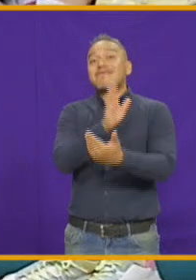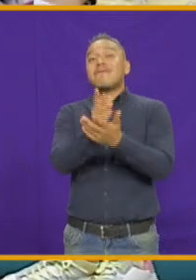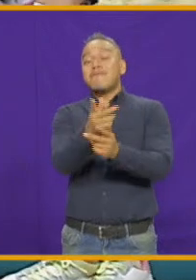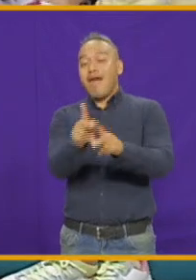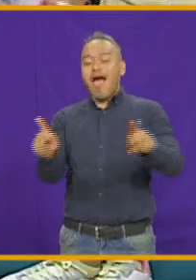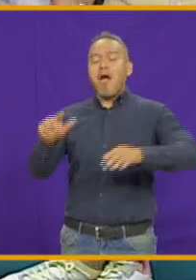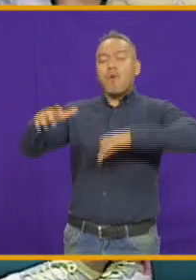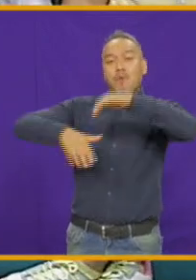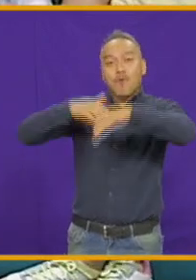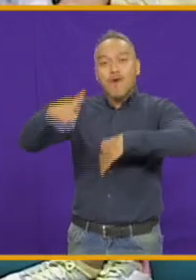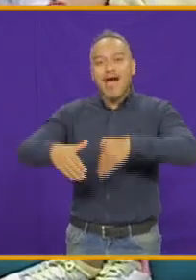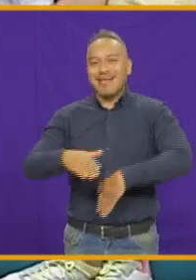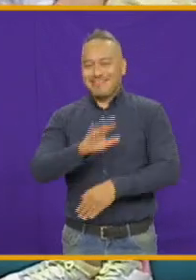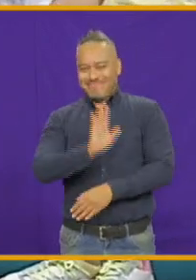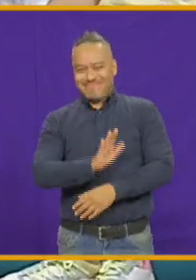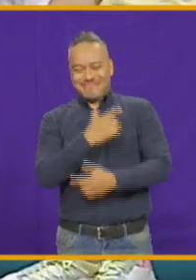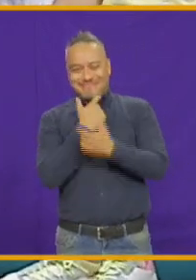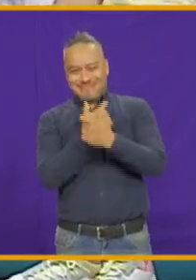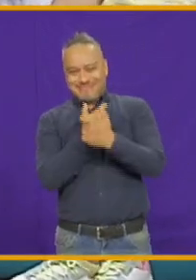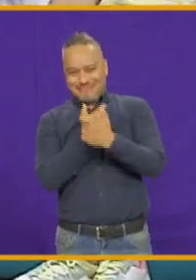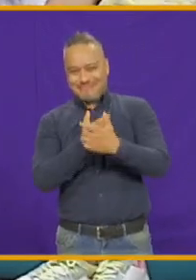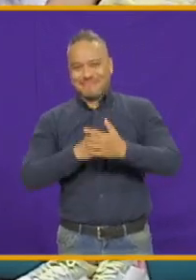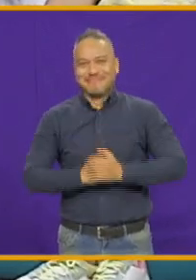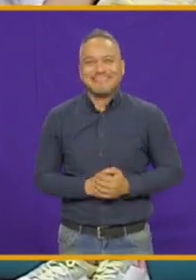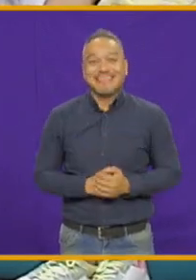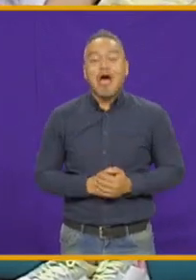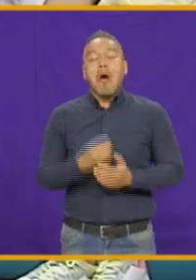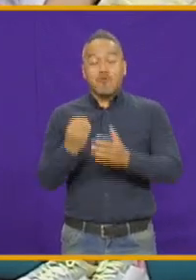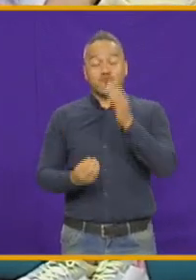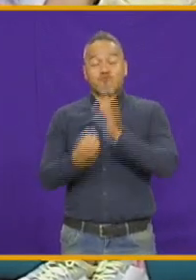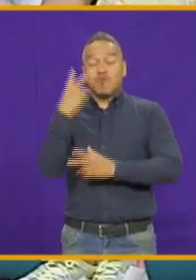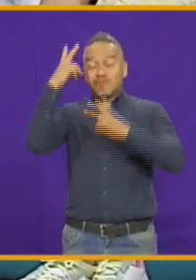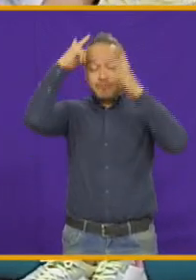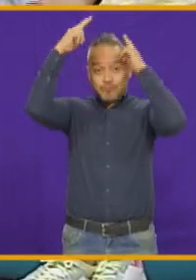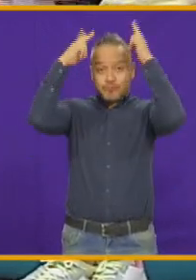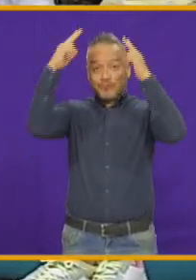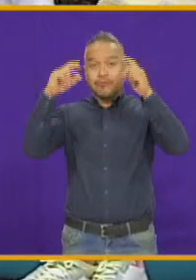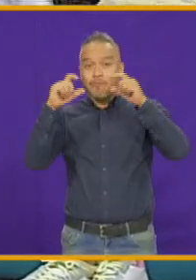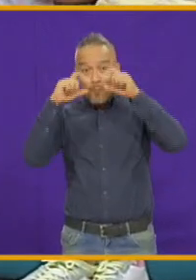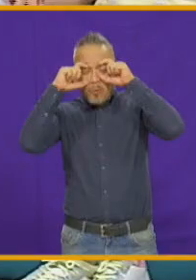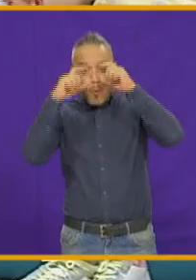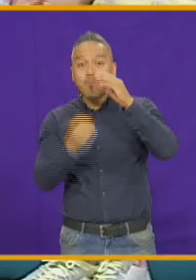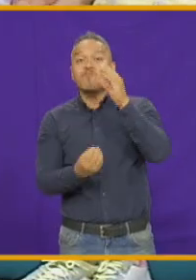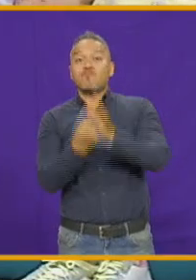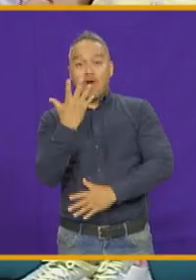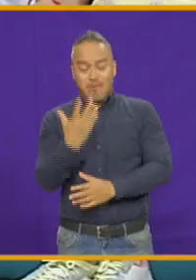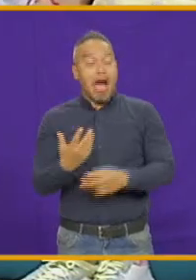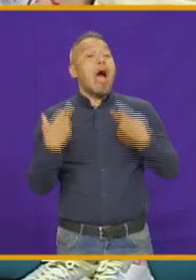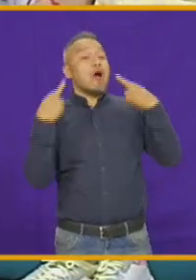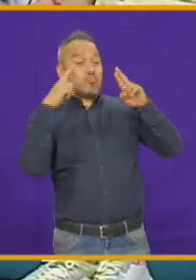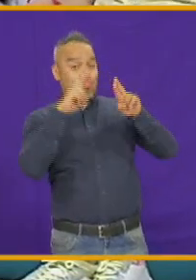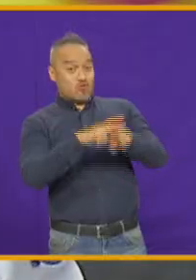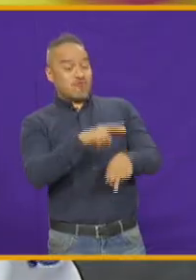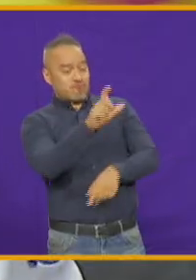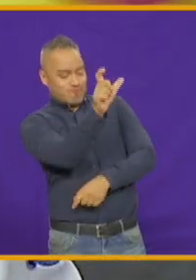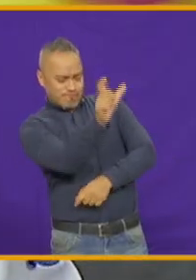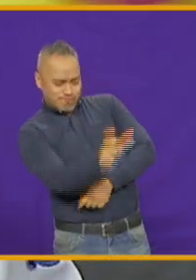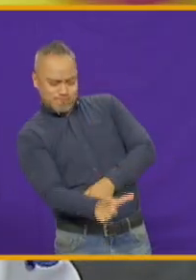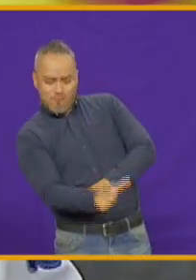con Flow Sí el nuevo corte de pelo nuevos lentes está nuevo profesor